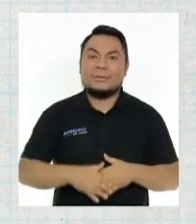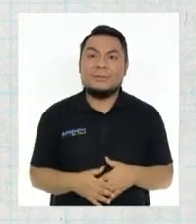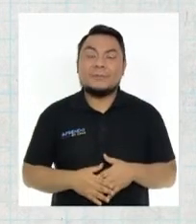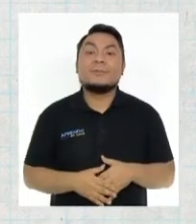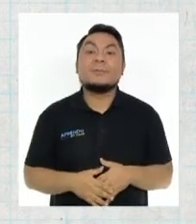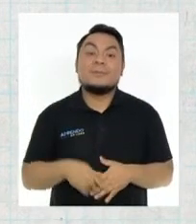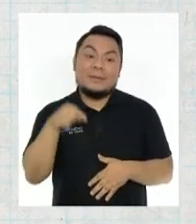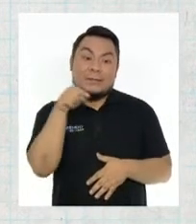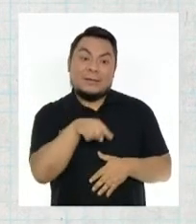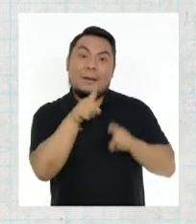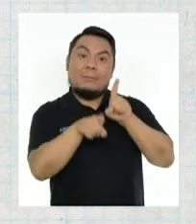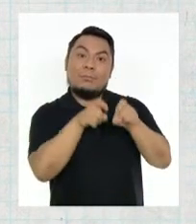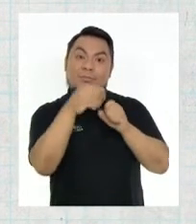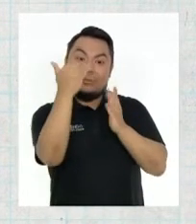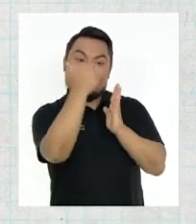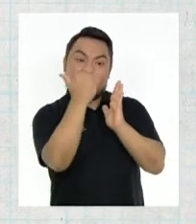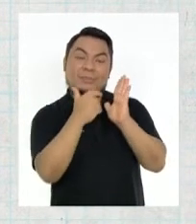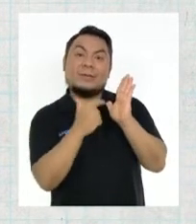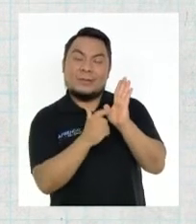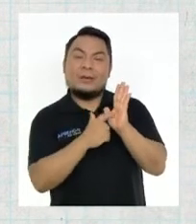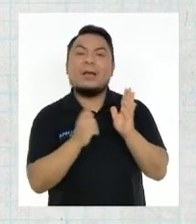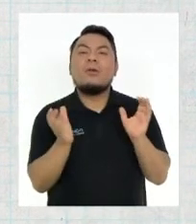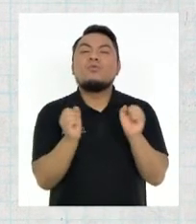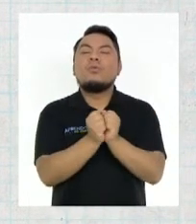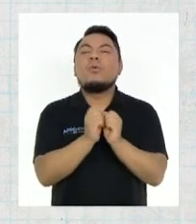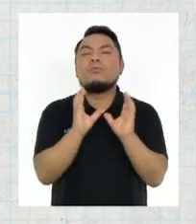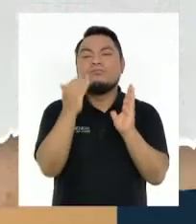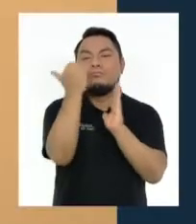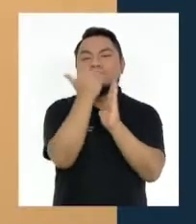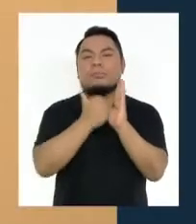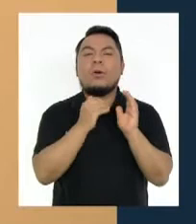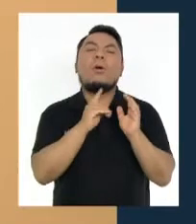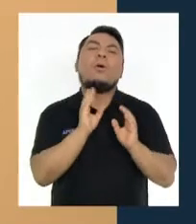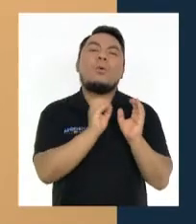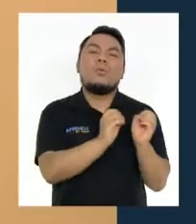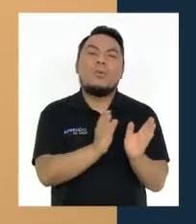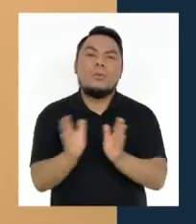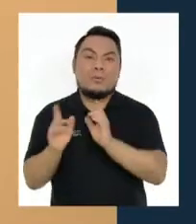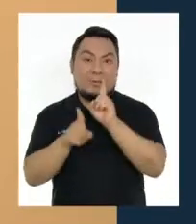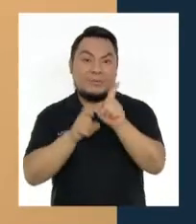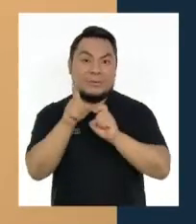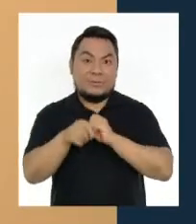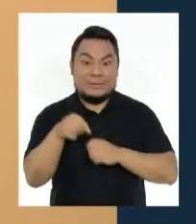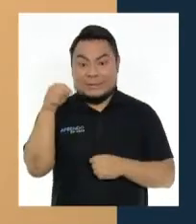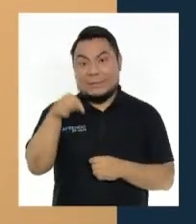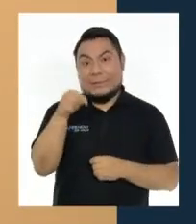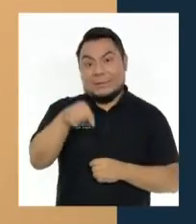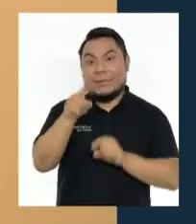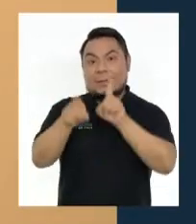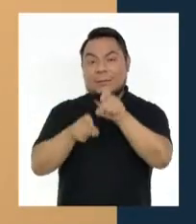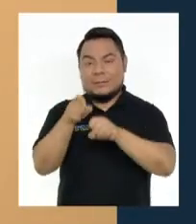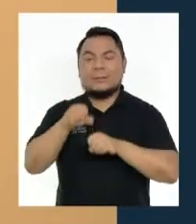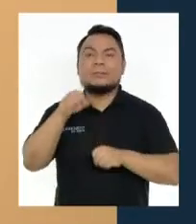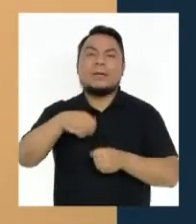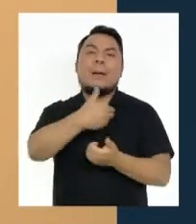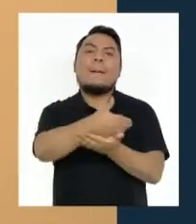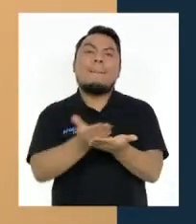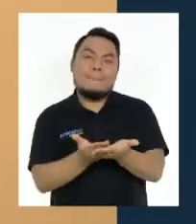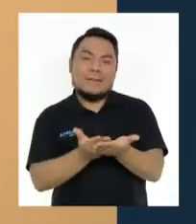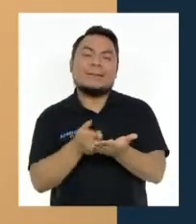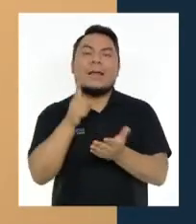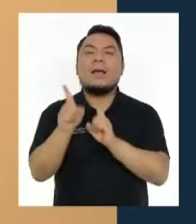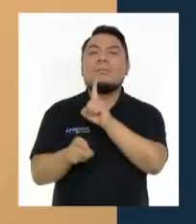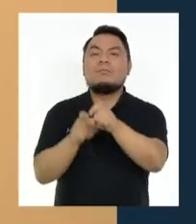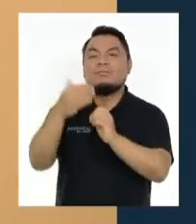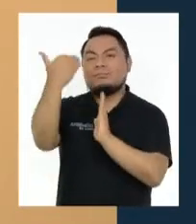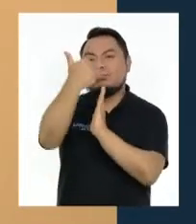el cuestionario, que es el conjunto de preguntas organizadas. Las preguntas corresponden a la parte del cuestionario y